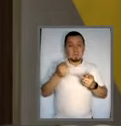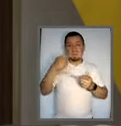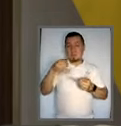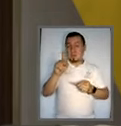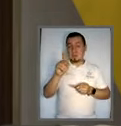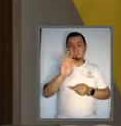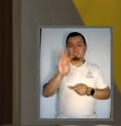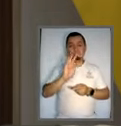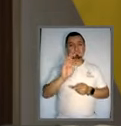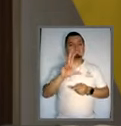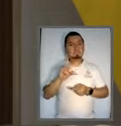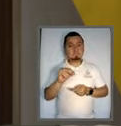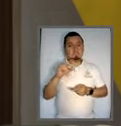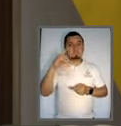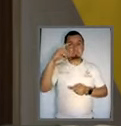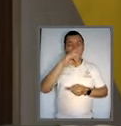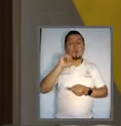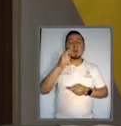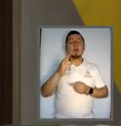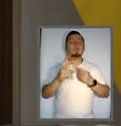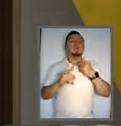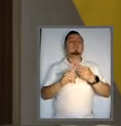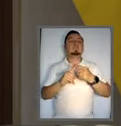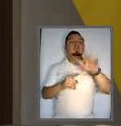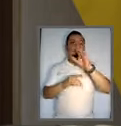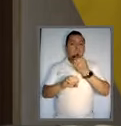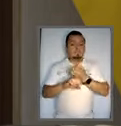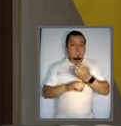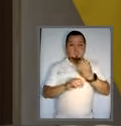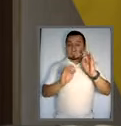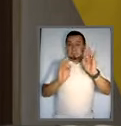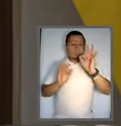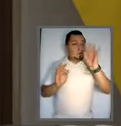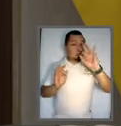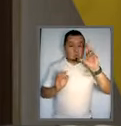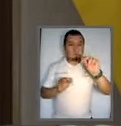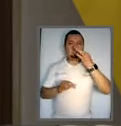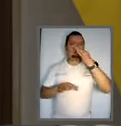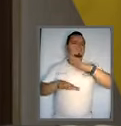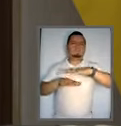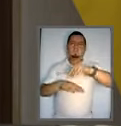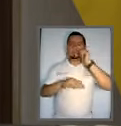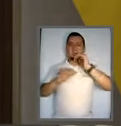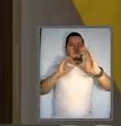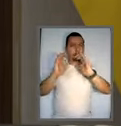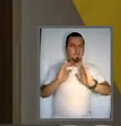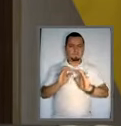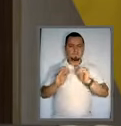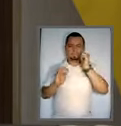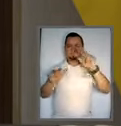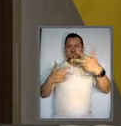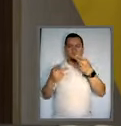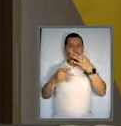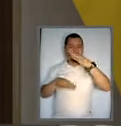medio y para un escenario positivo para el Estado. De cualquier manera, la manera como vamos a estar trabajando en